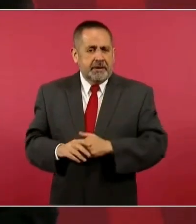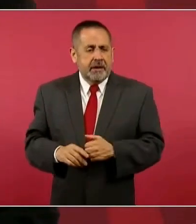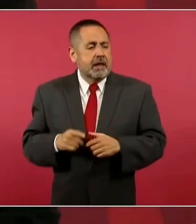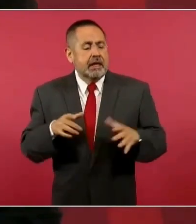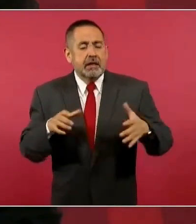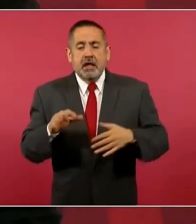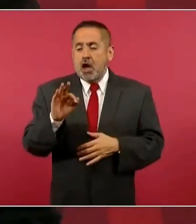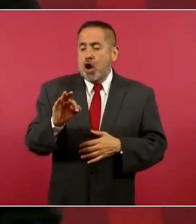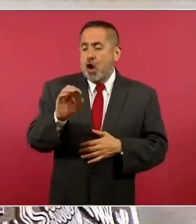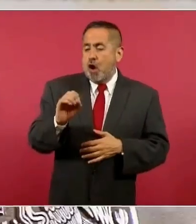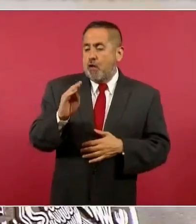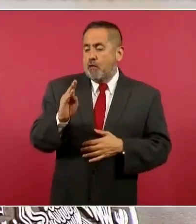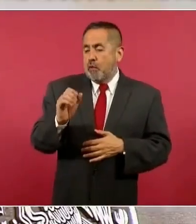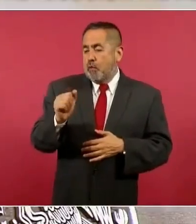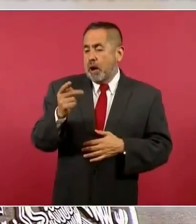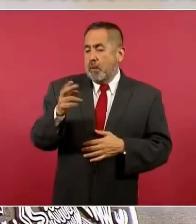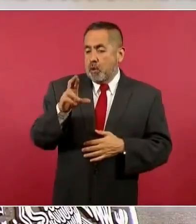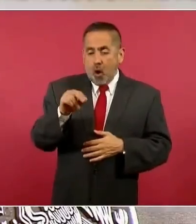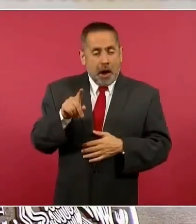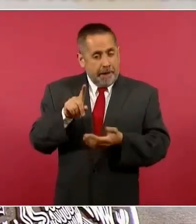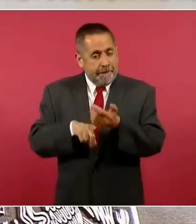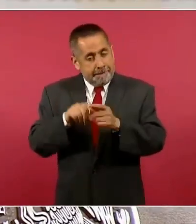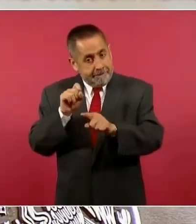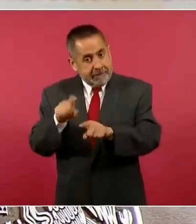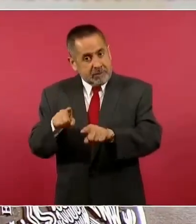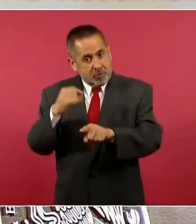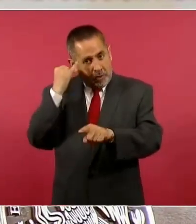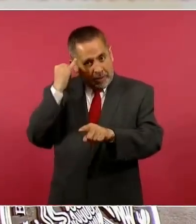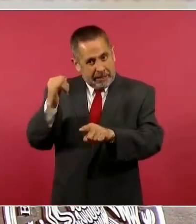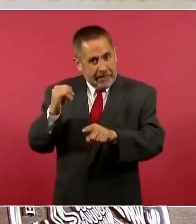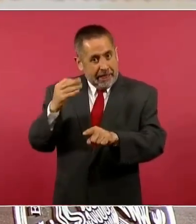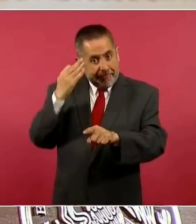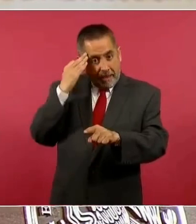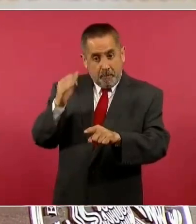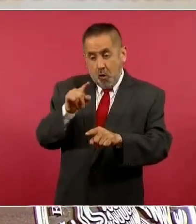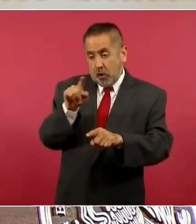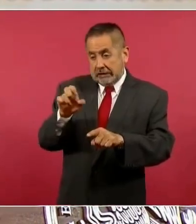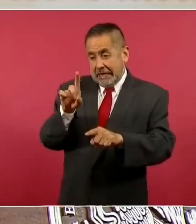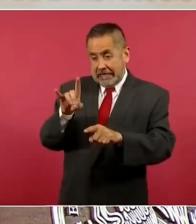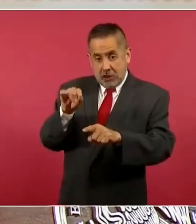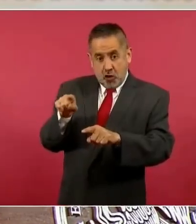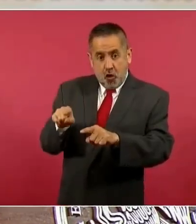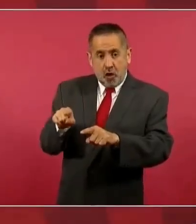del FOBAPROA que aplican en la época de Zedillo